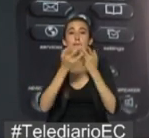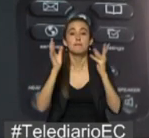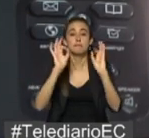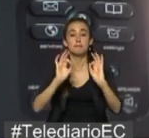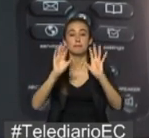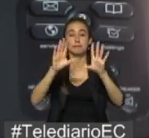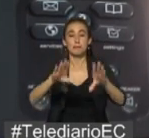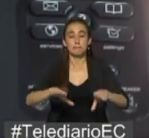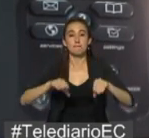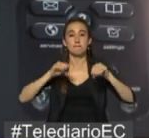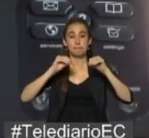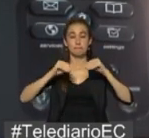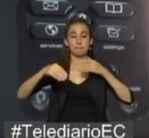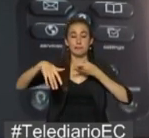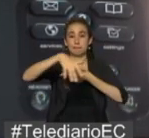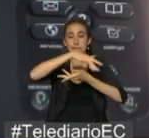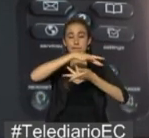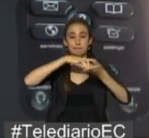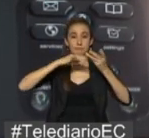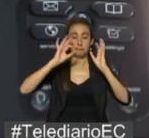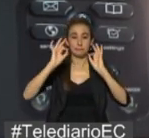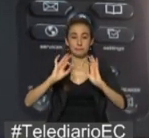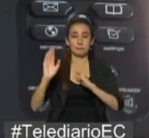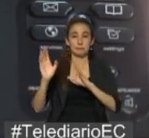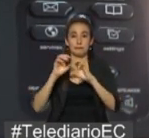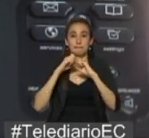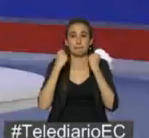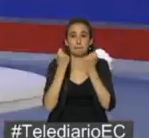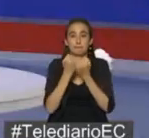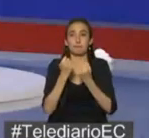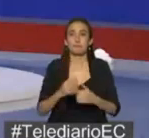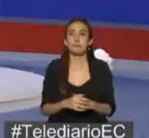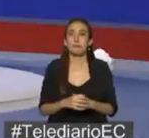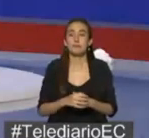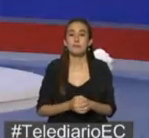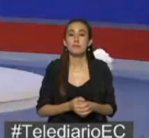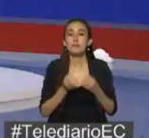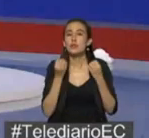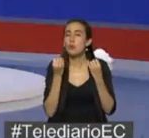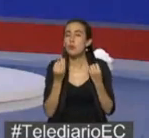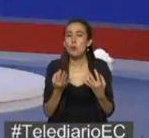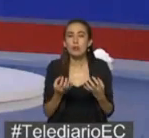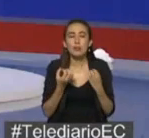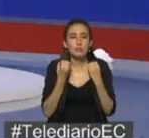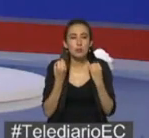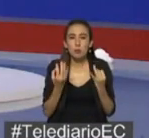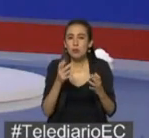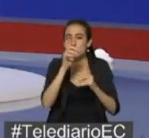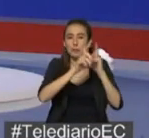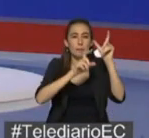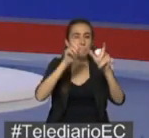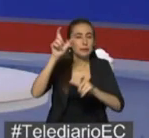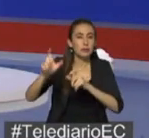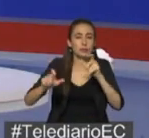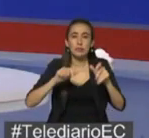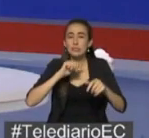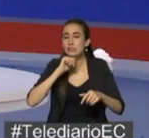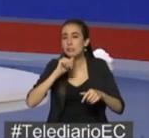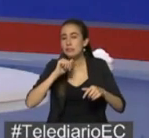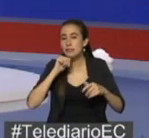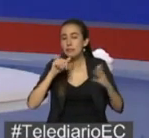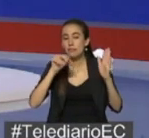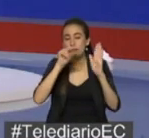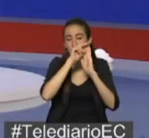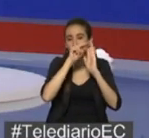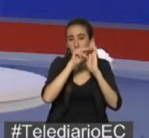a favor del bienestar de toda la sociedad ecuatoriana. Canciller, ¿cuántas personas más serían entonces las que ingresen a través de este